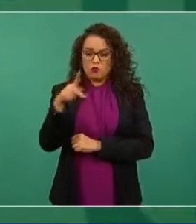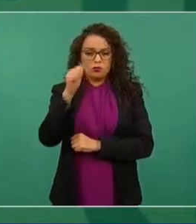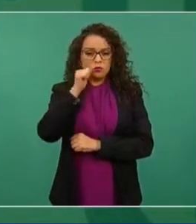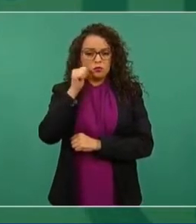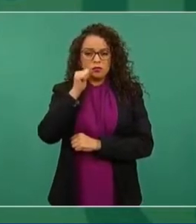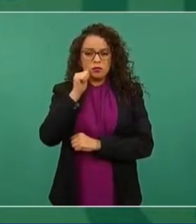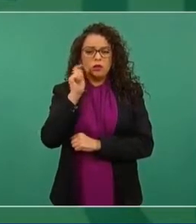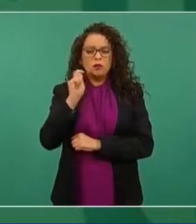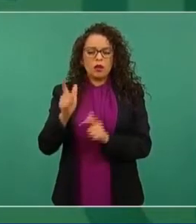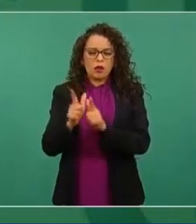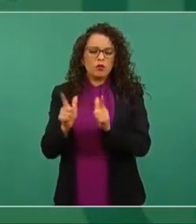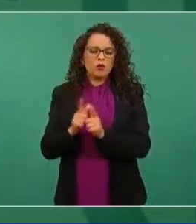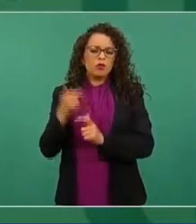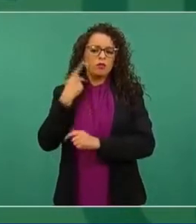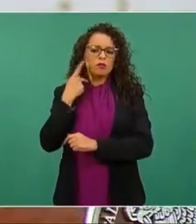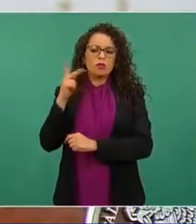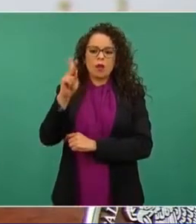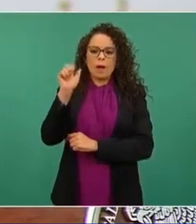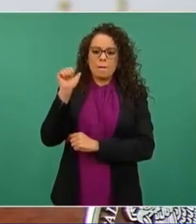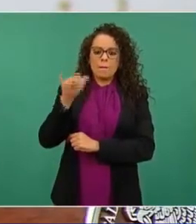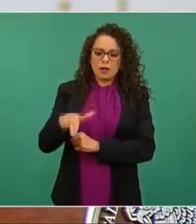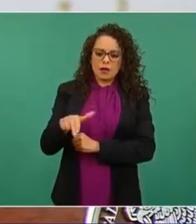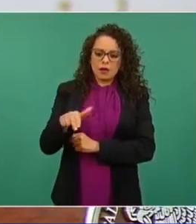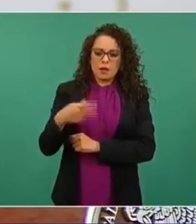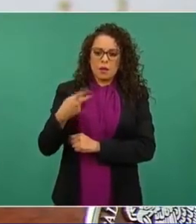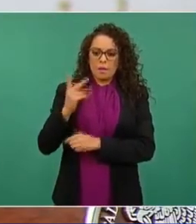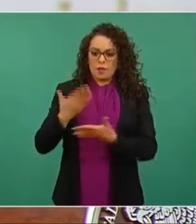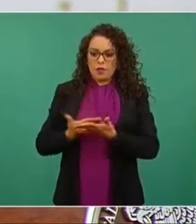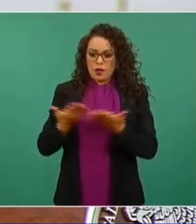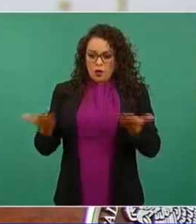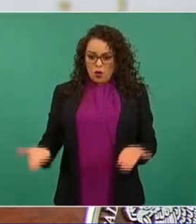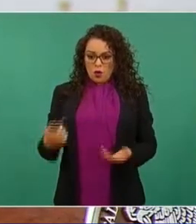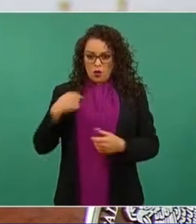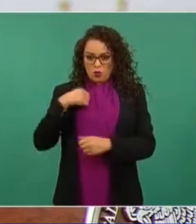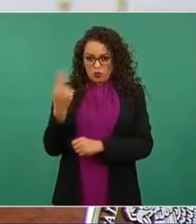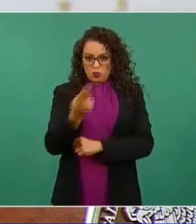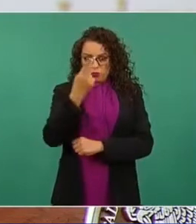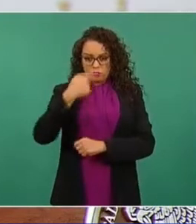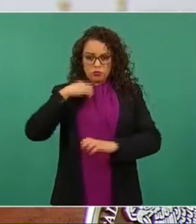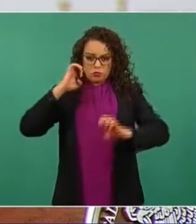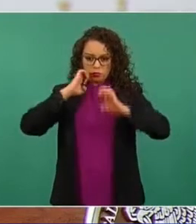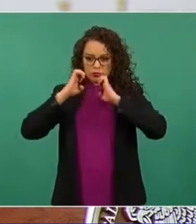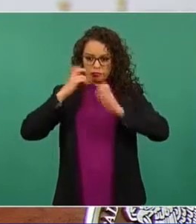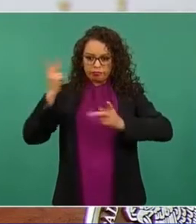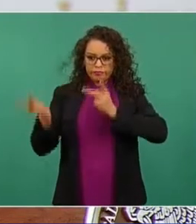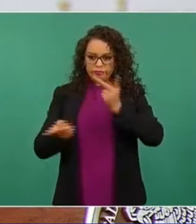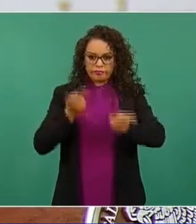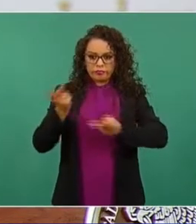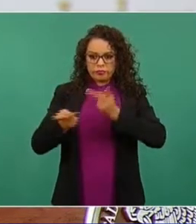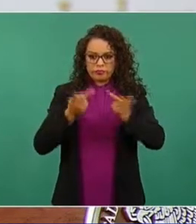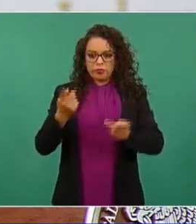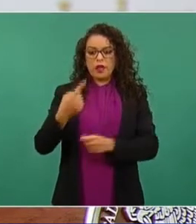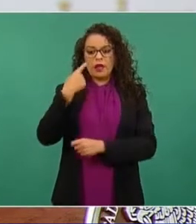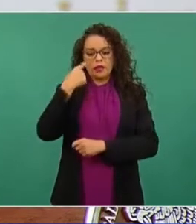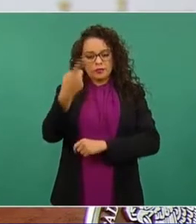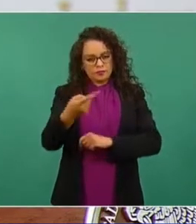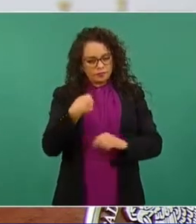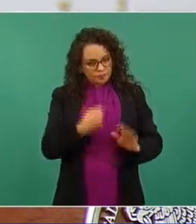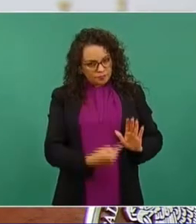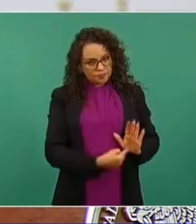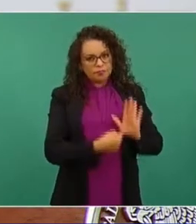pero yo le estoy haciendo esta entrevista y le voy a demostrar de que